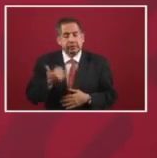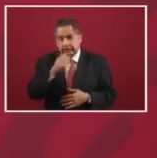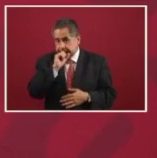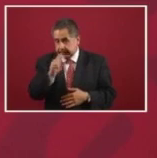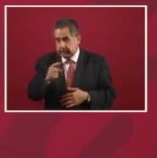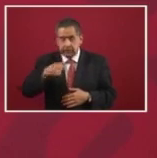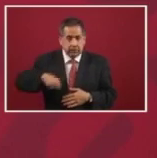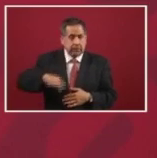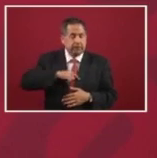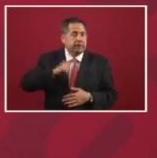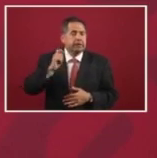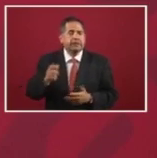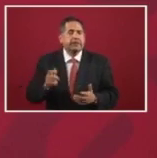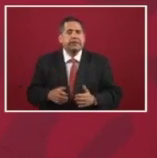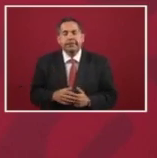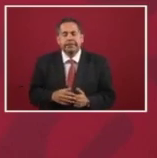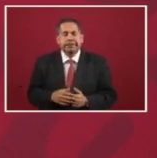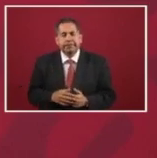estamos